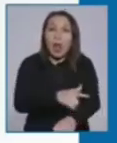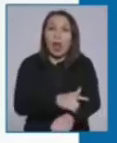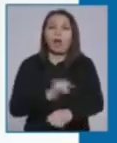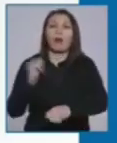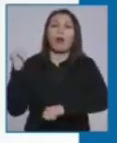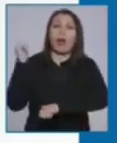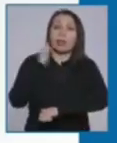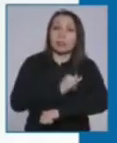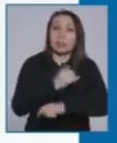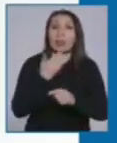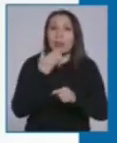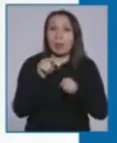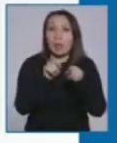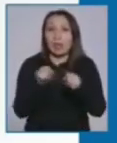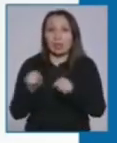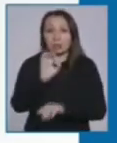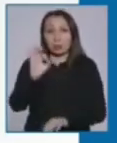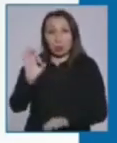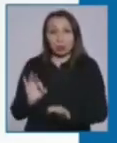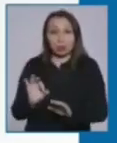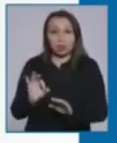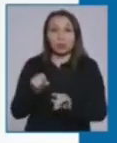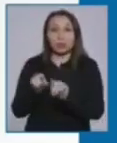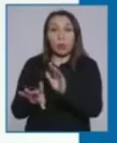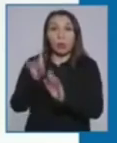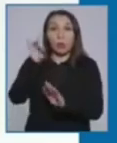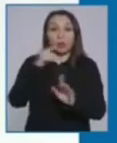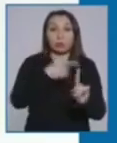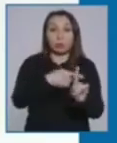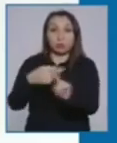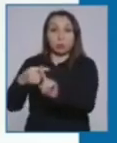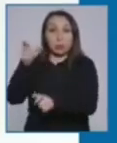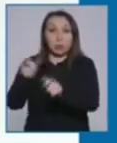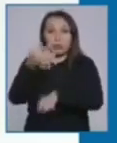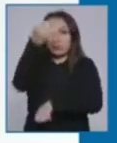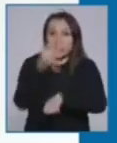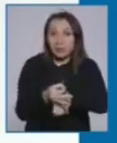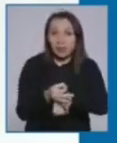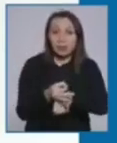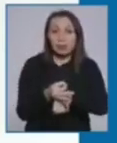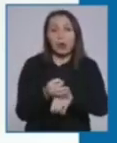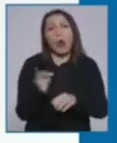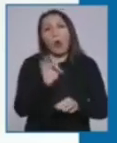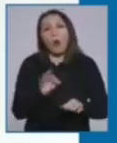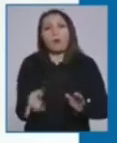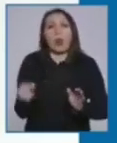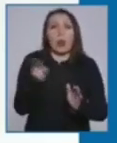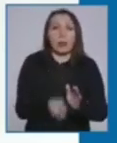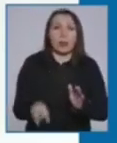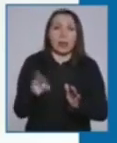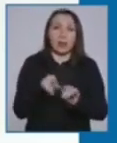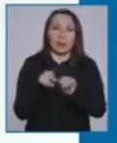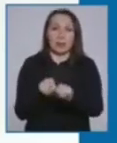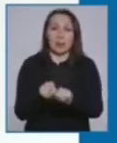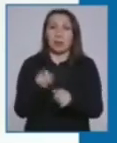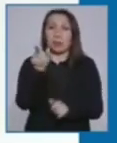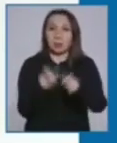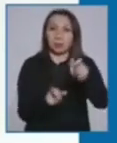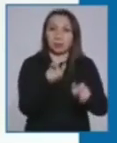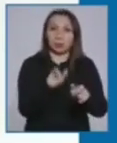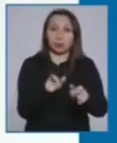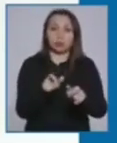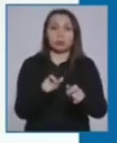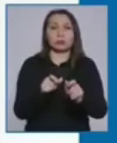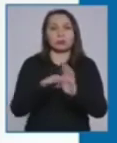Aysén, donde la tasa de positividad o la incidencia de casos